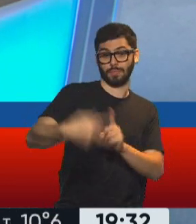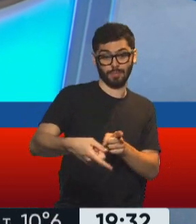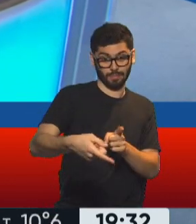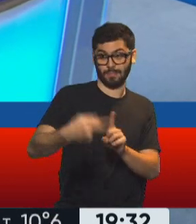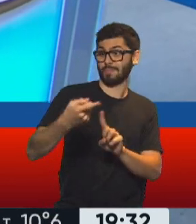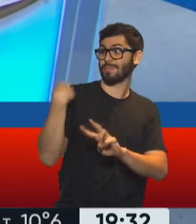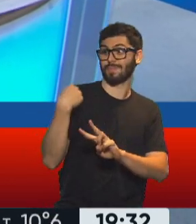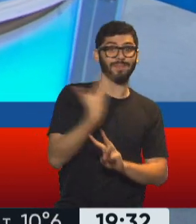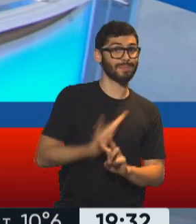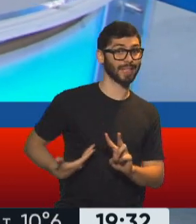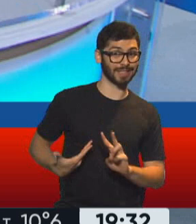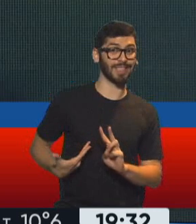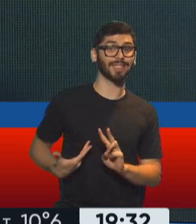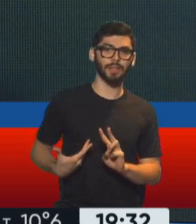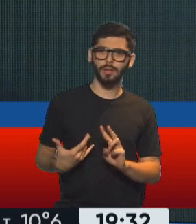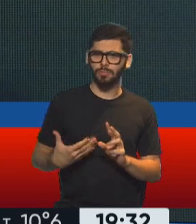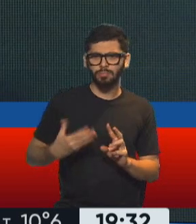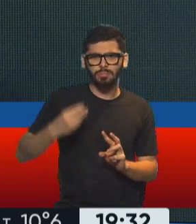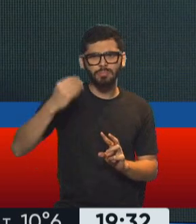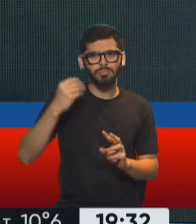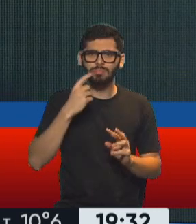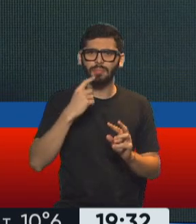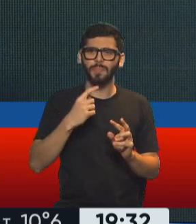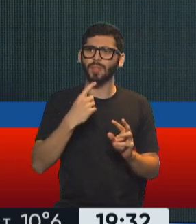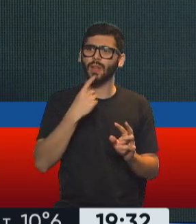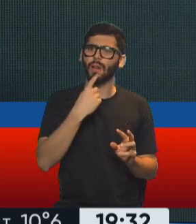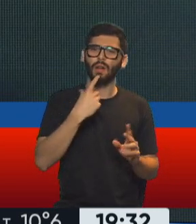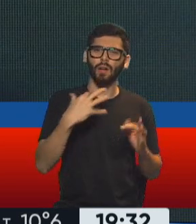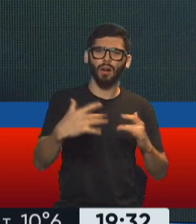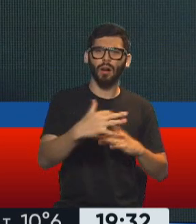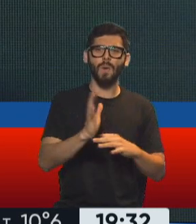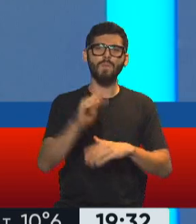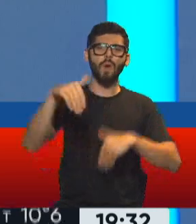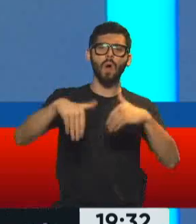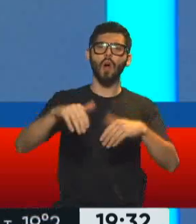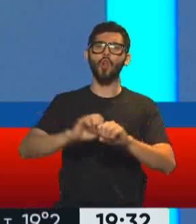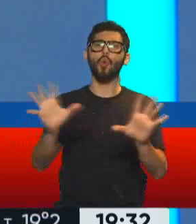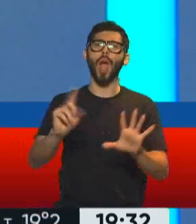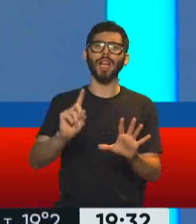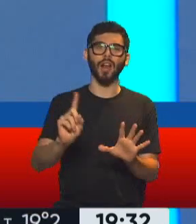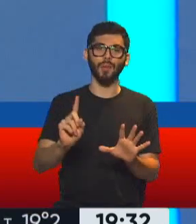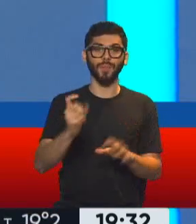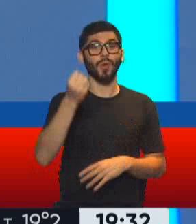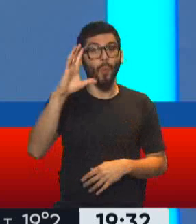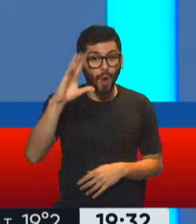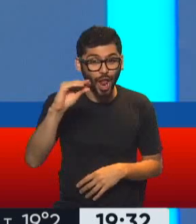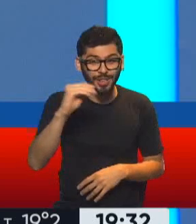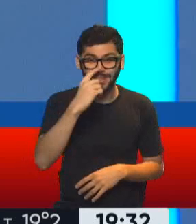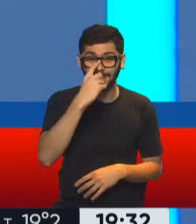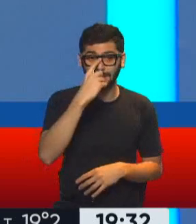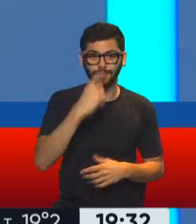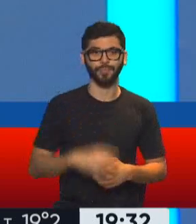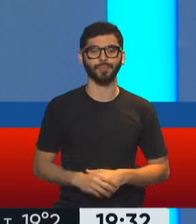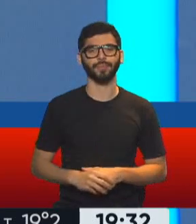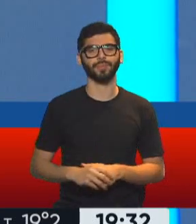anteriores presidenciales, que se ha hablado de poca transparencia, si se quiere, del sistema. ¿Cómo va? Siempre hay un temor, buenas noches, siempre hay un